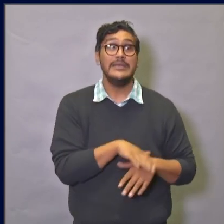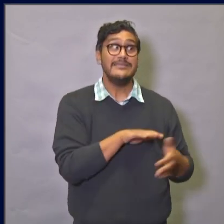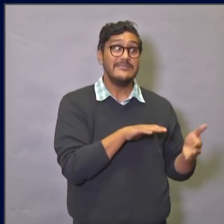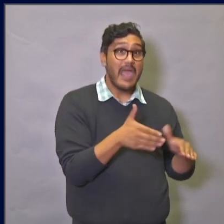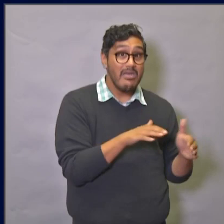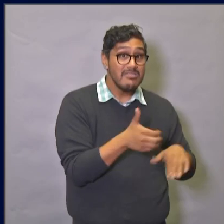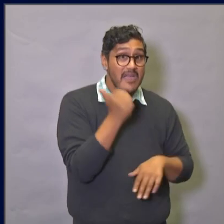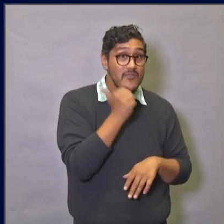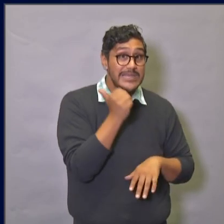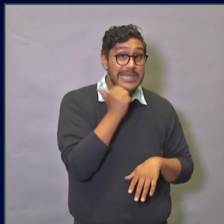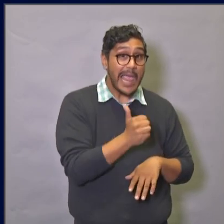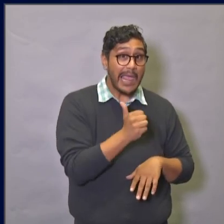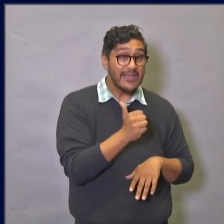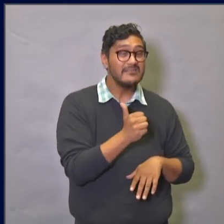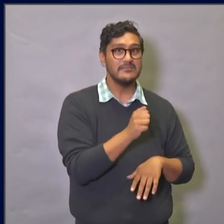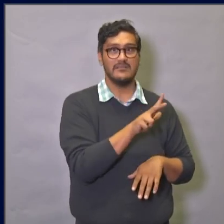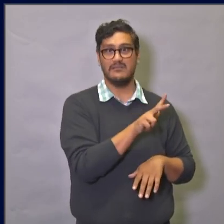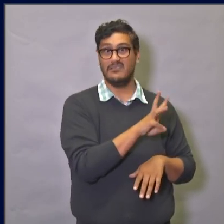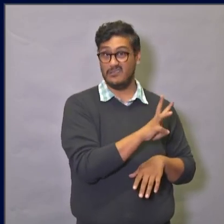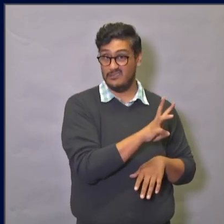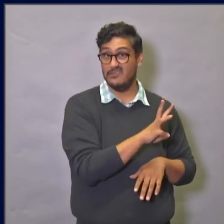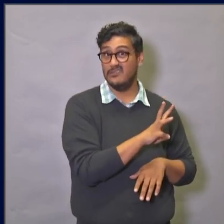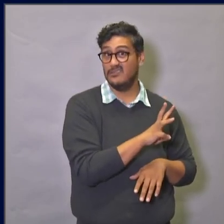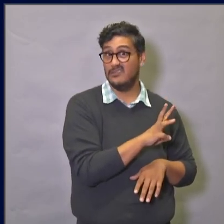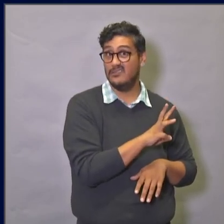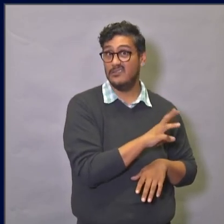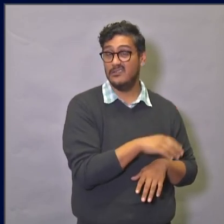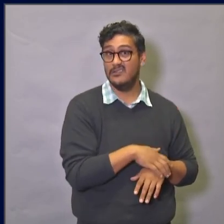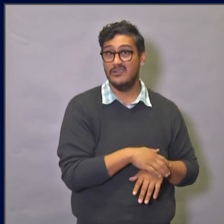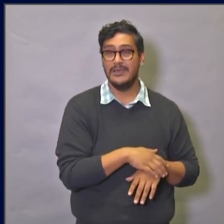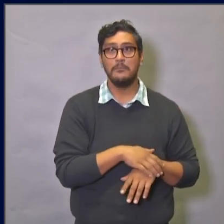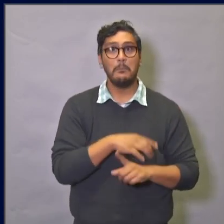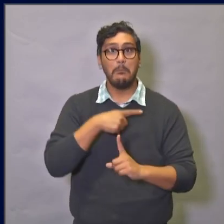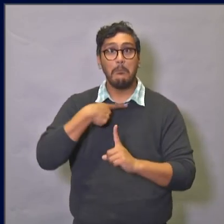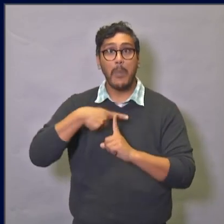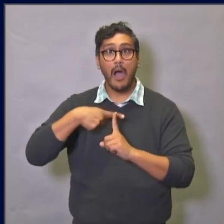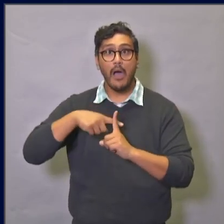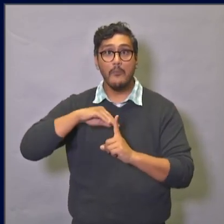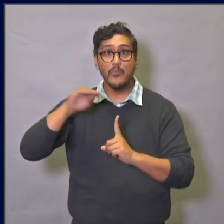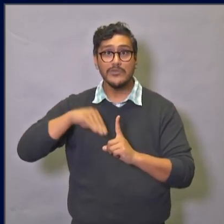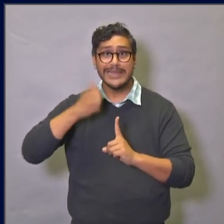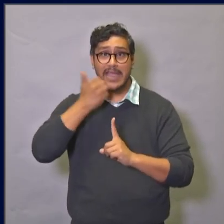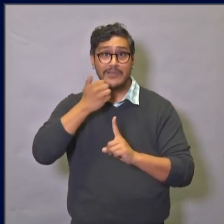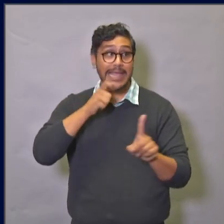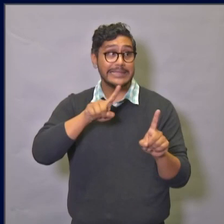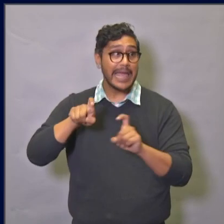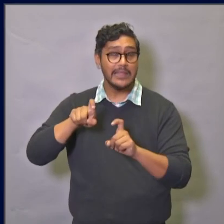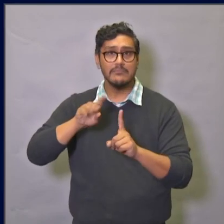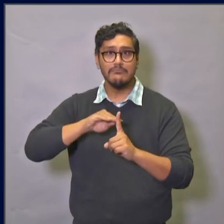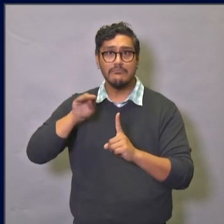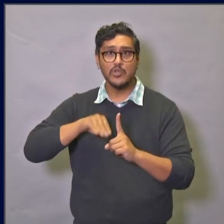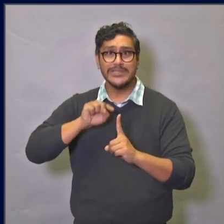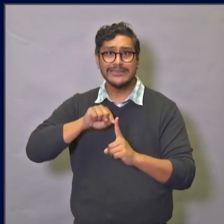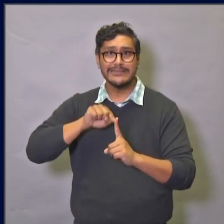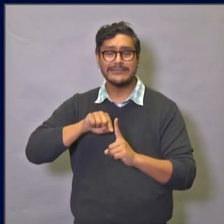fallecimientos diarios fue de 36. Y la positividad diaria de la prueba era